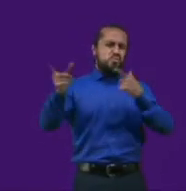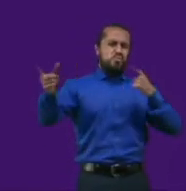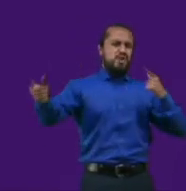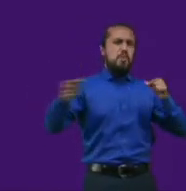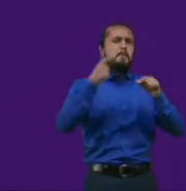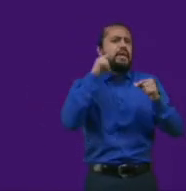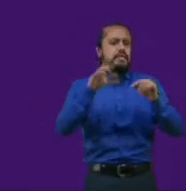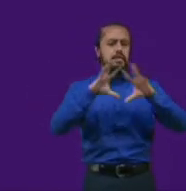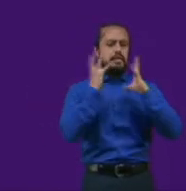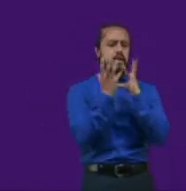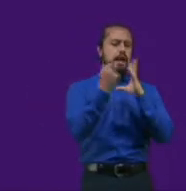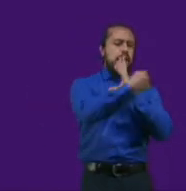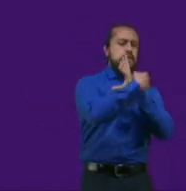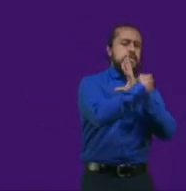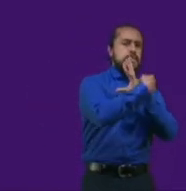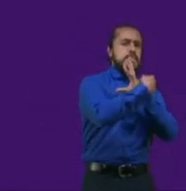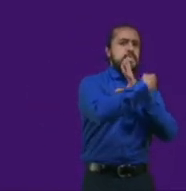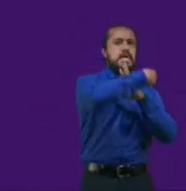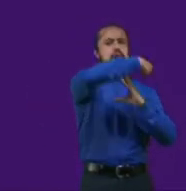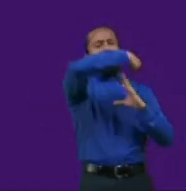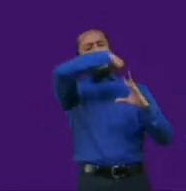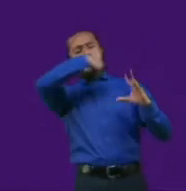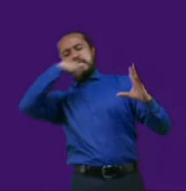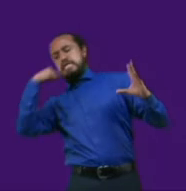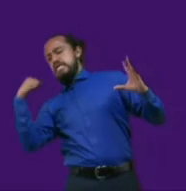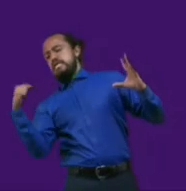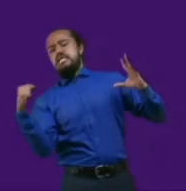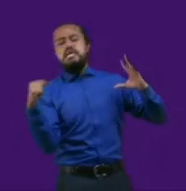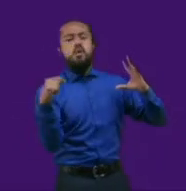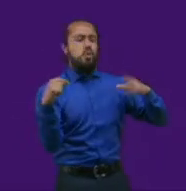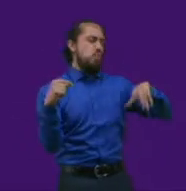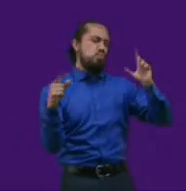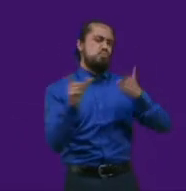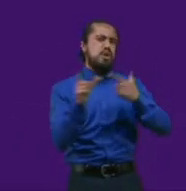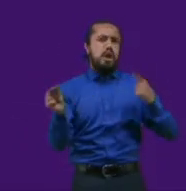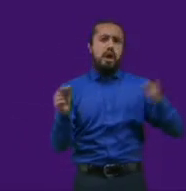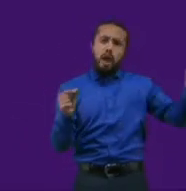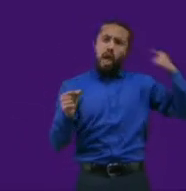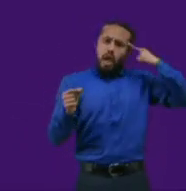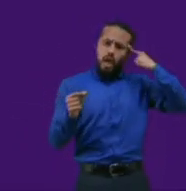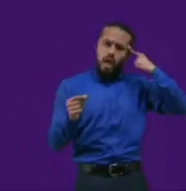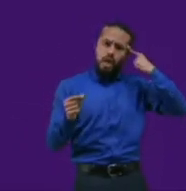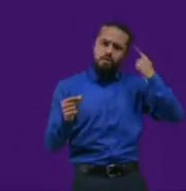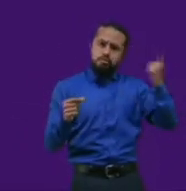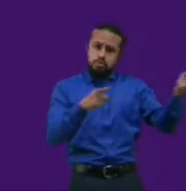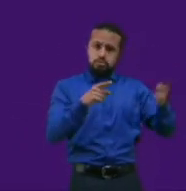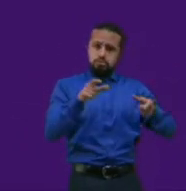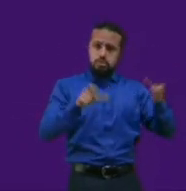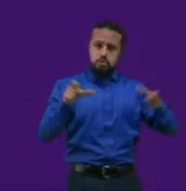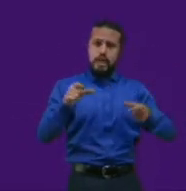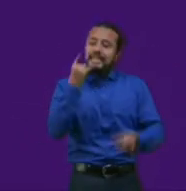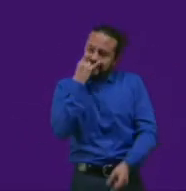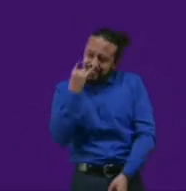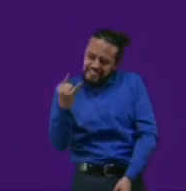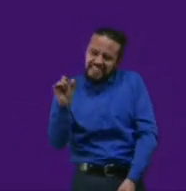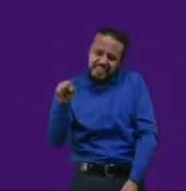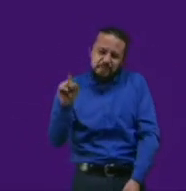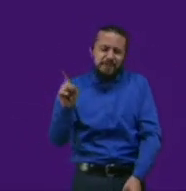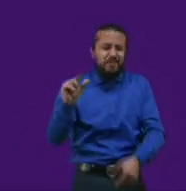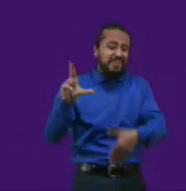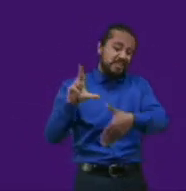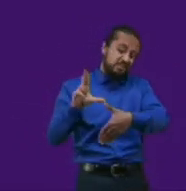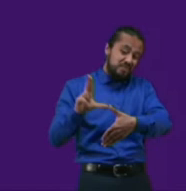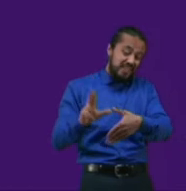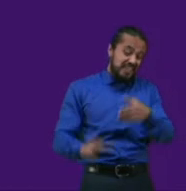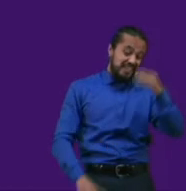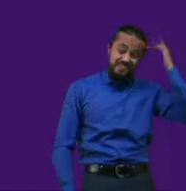en Cúcuta, no tan lejos. Y esas eran las caras de los inversionistas y